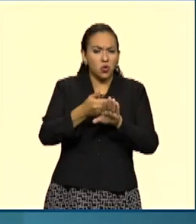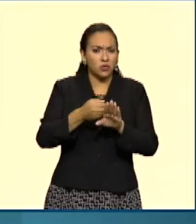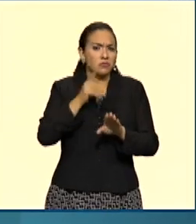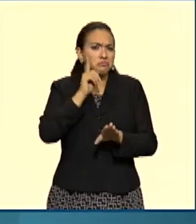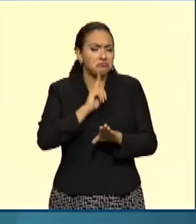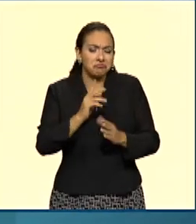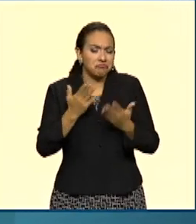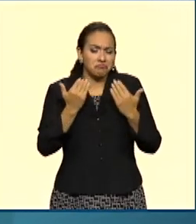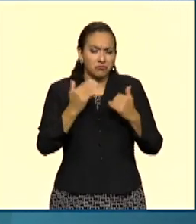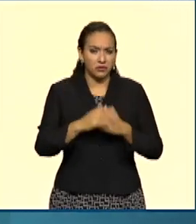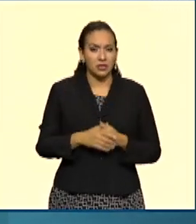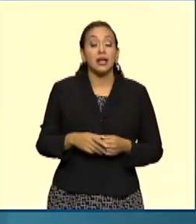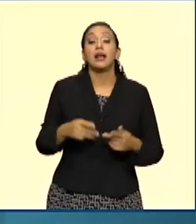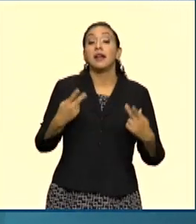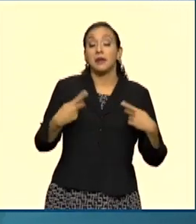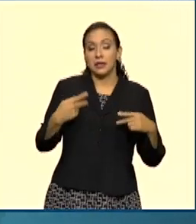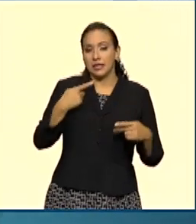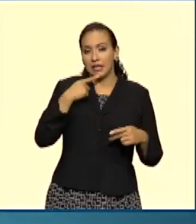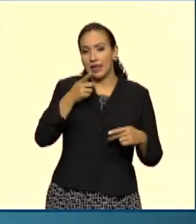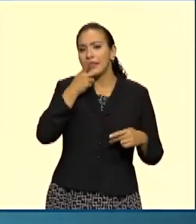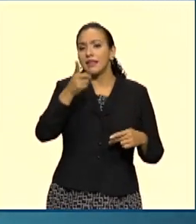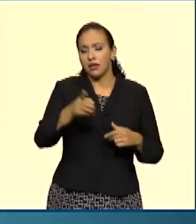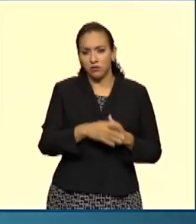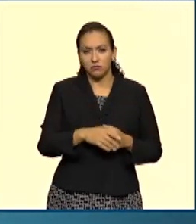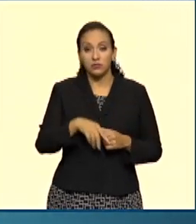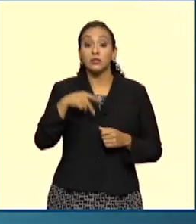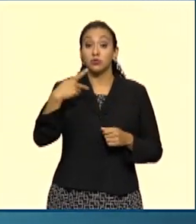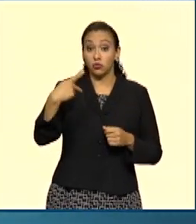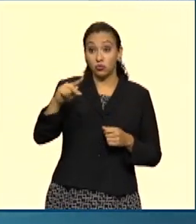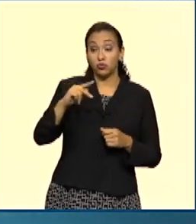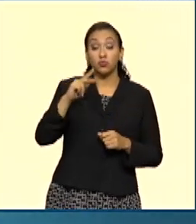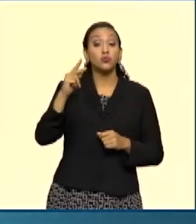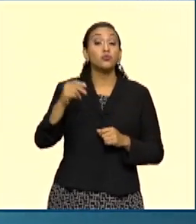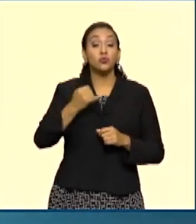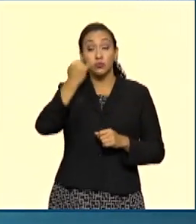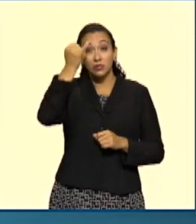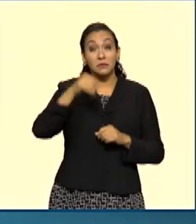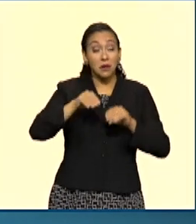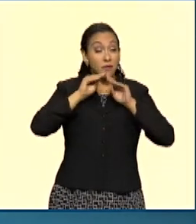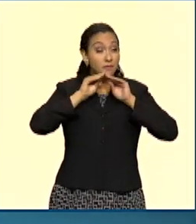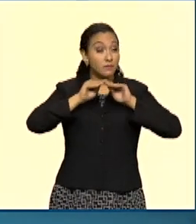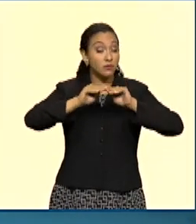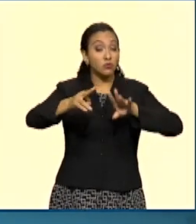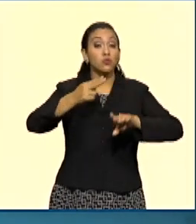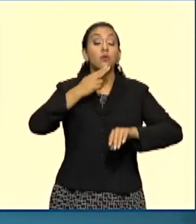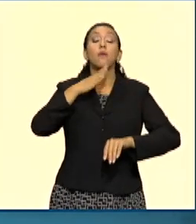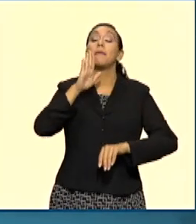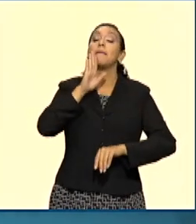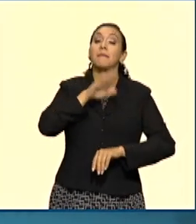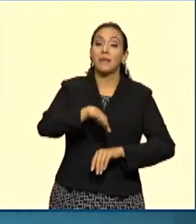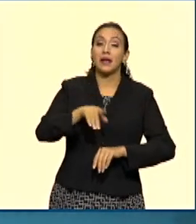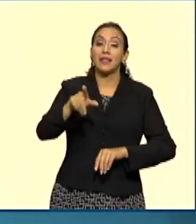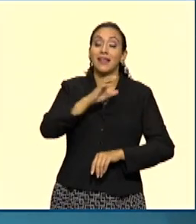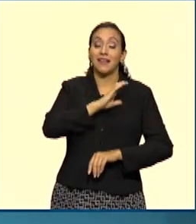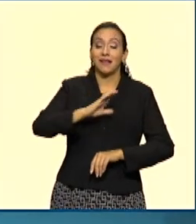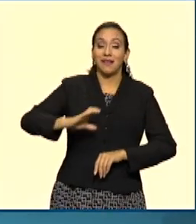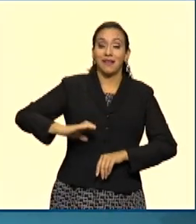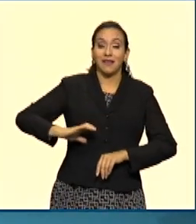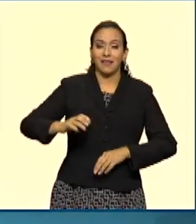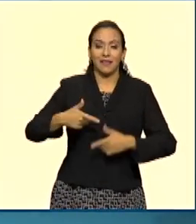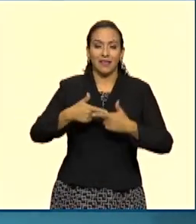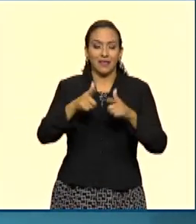género. La quejosa denunció que sus espectaculares fueron sustituidos de manera indebida por unos de la candidata de la